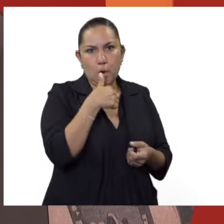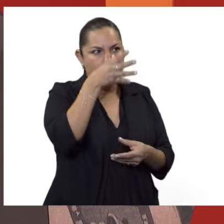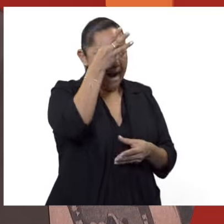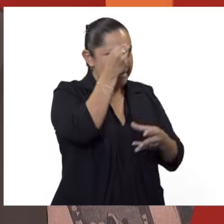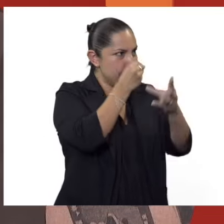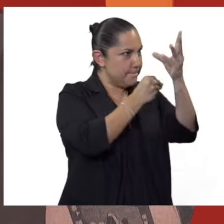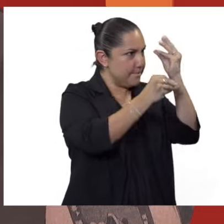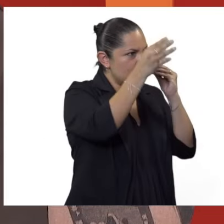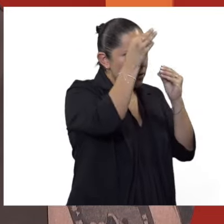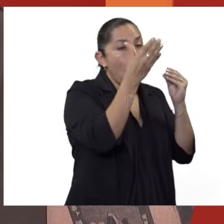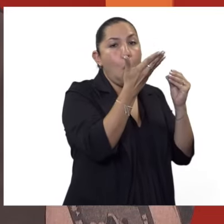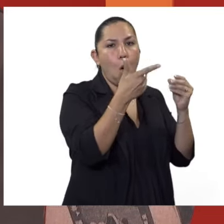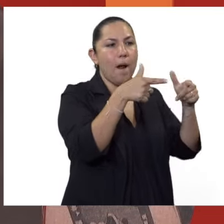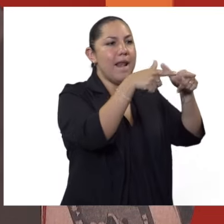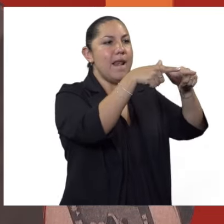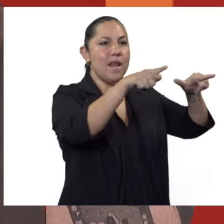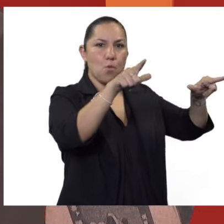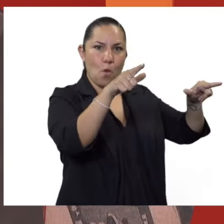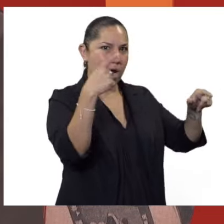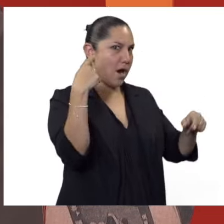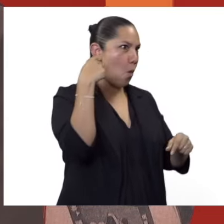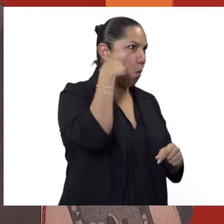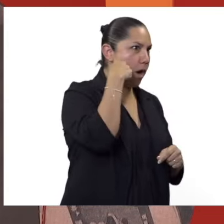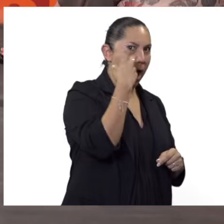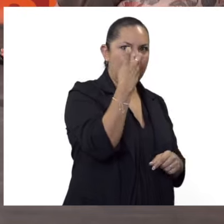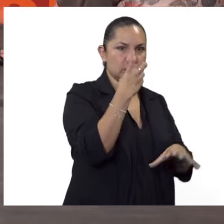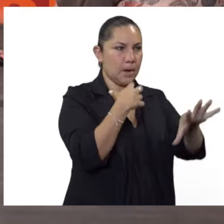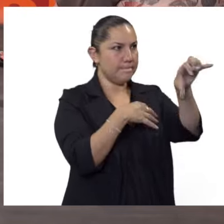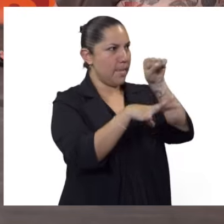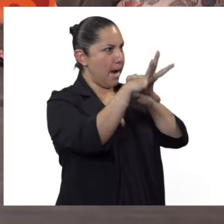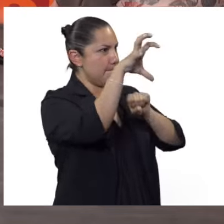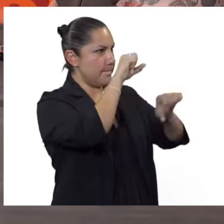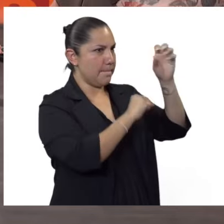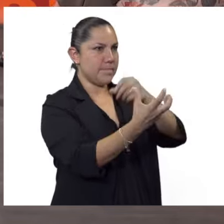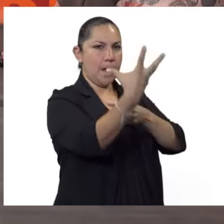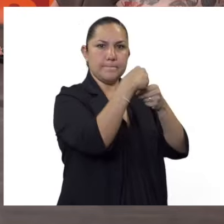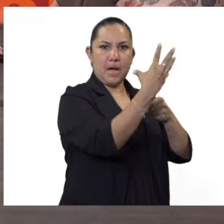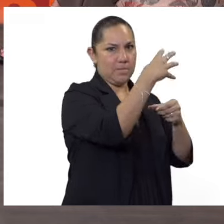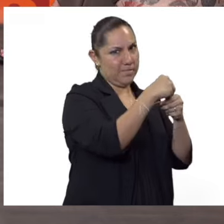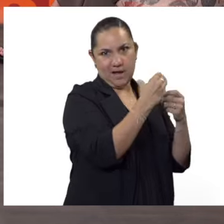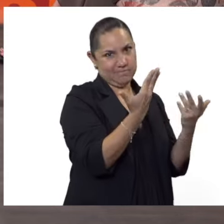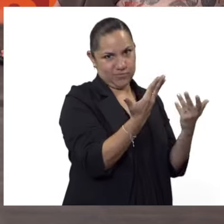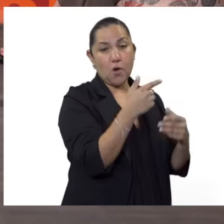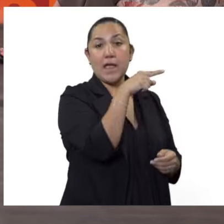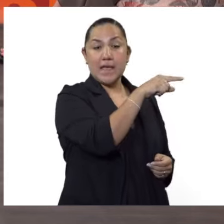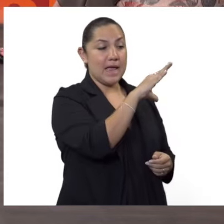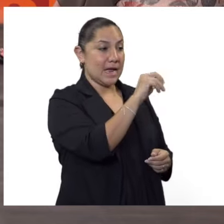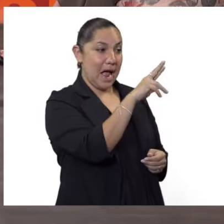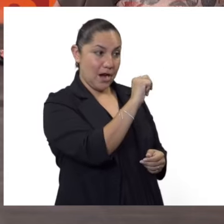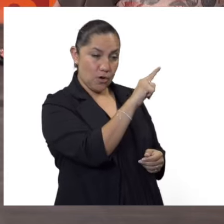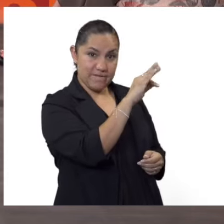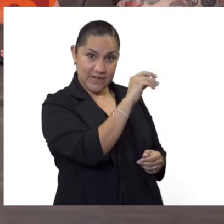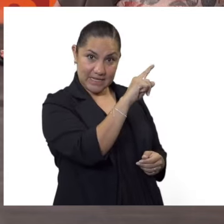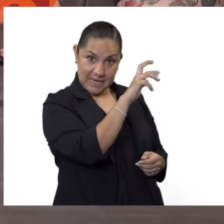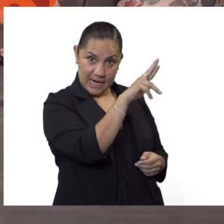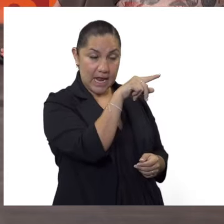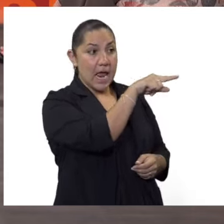posibilidad de un aprendizaje de una adquisición del lenguaje oral sí recordemos que como dice Carol